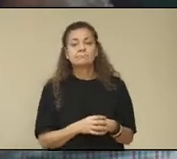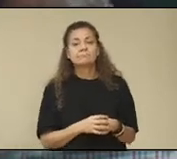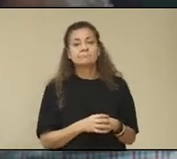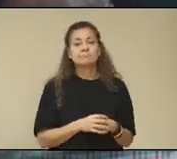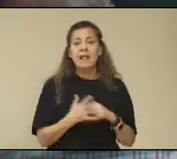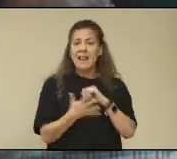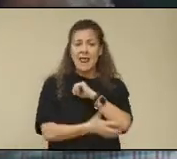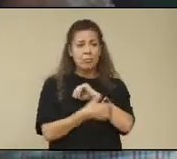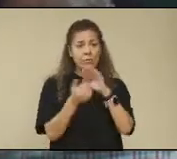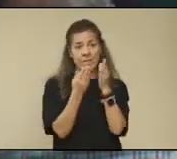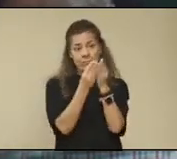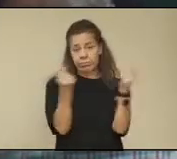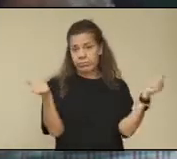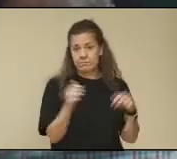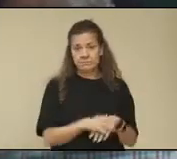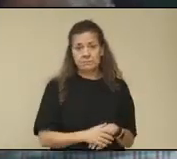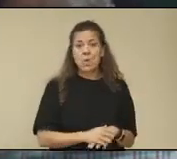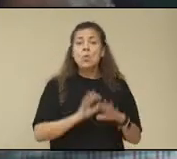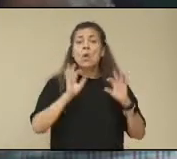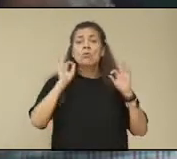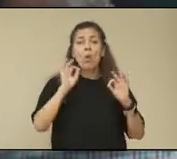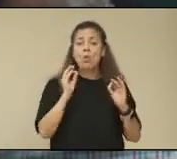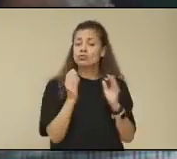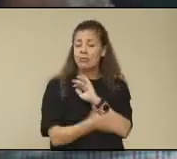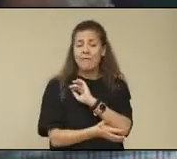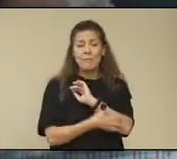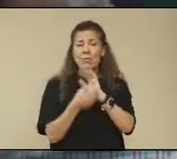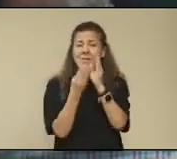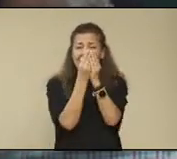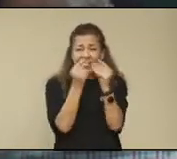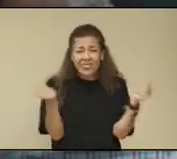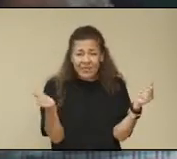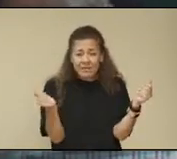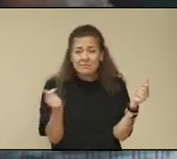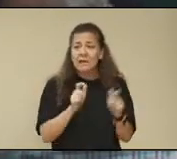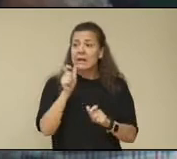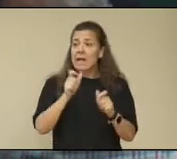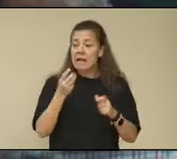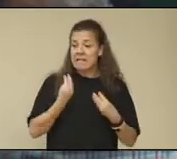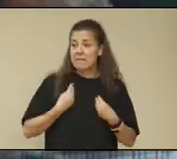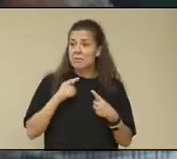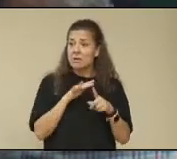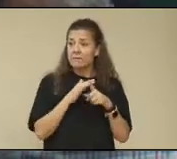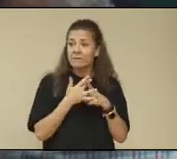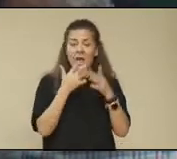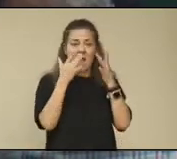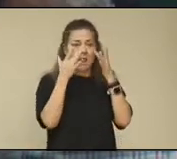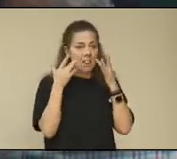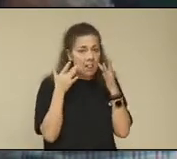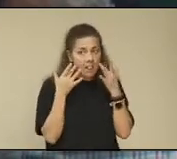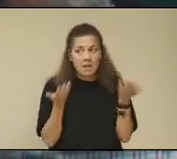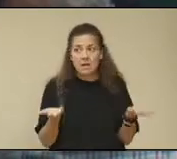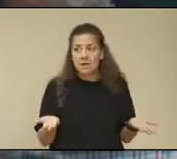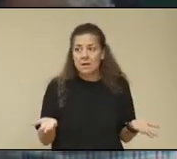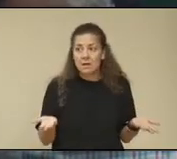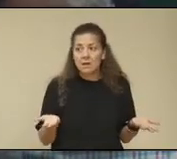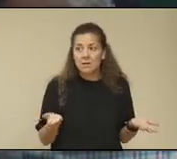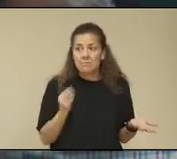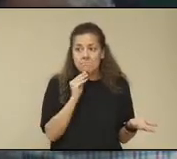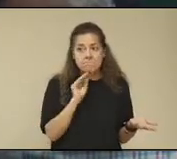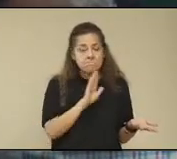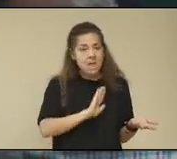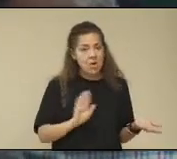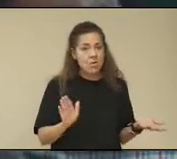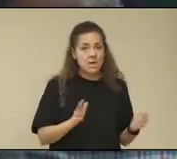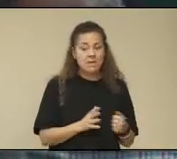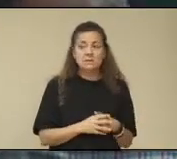pobreza. En el momento en que la erradiques, la gente vive en unas condiciones higiénicas mucho